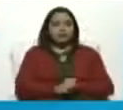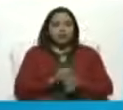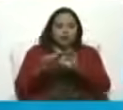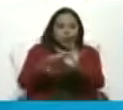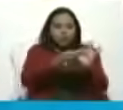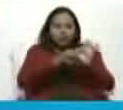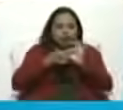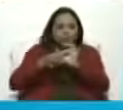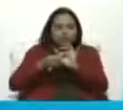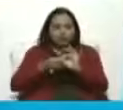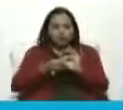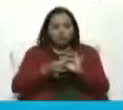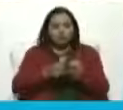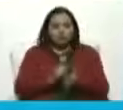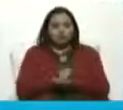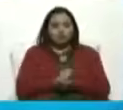unión,